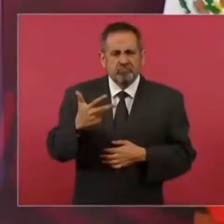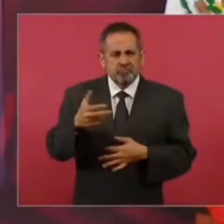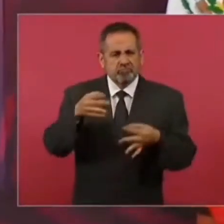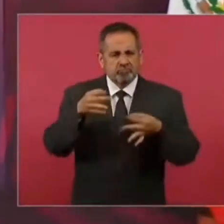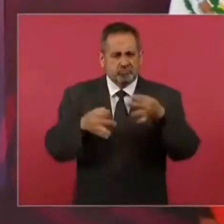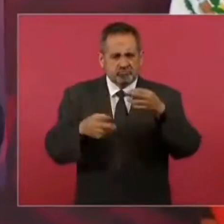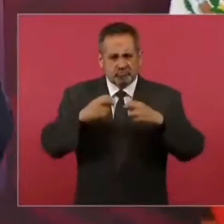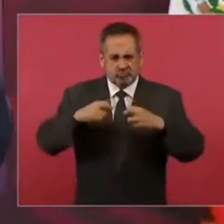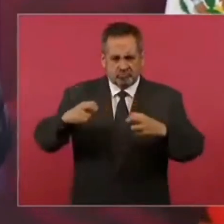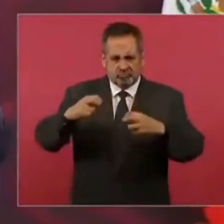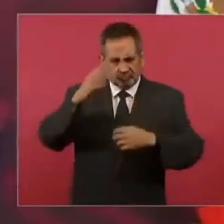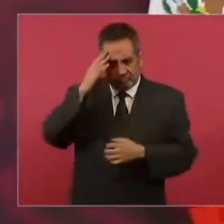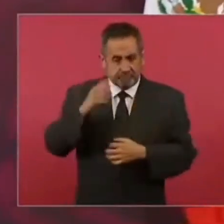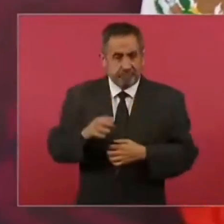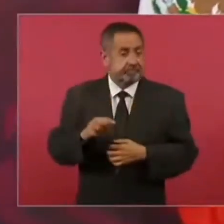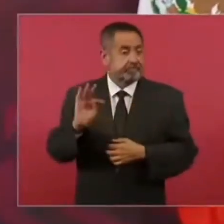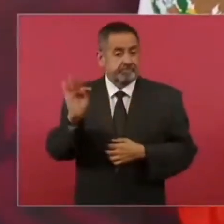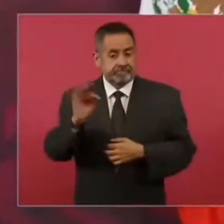Si